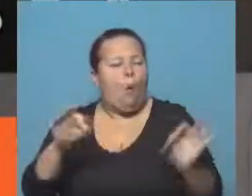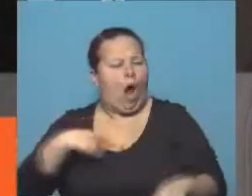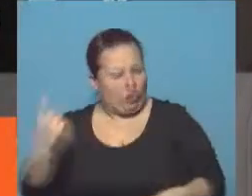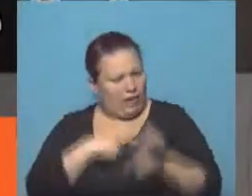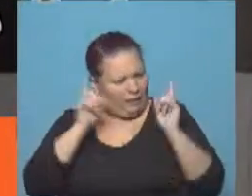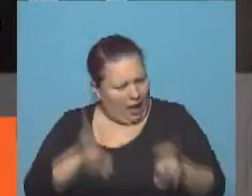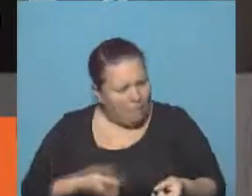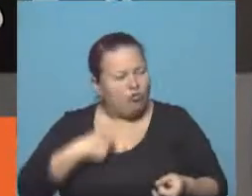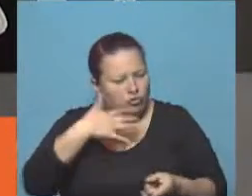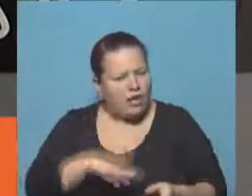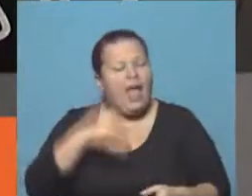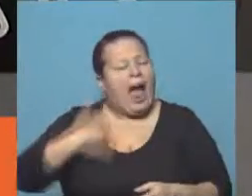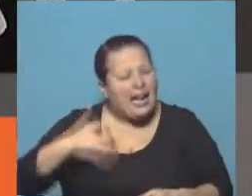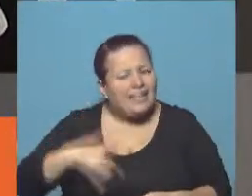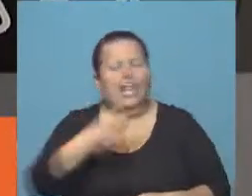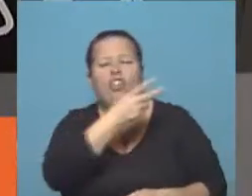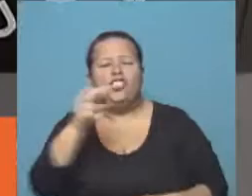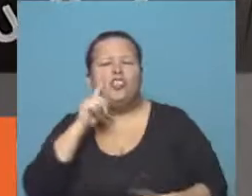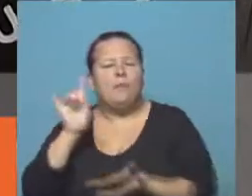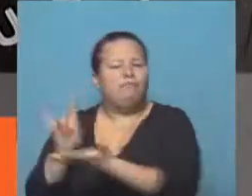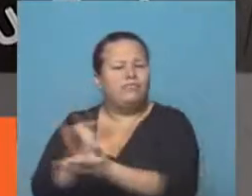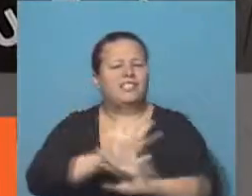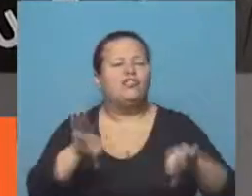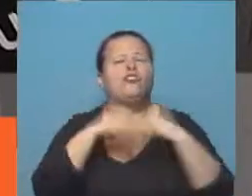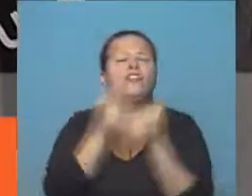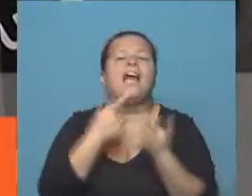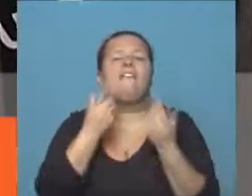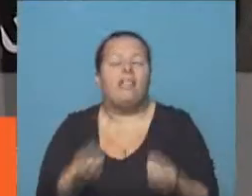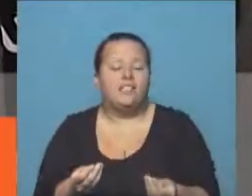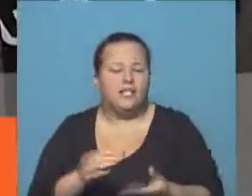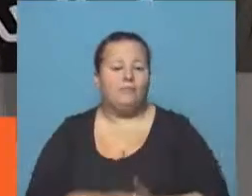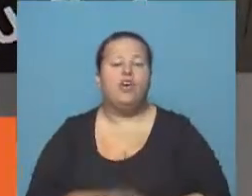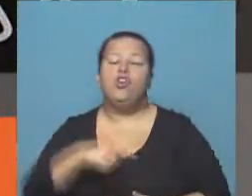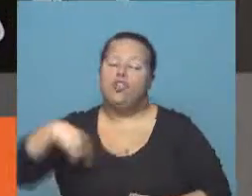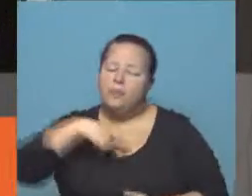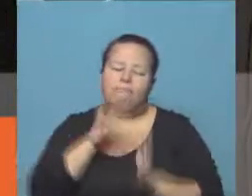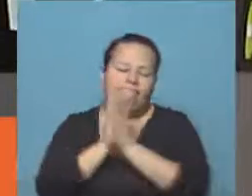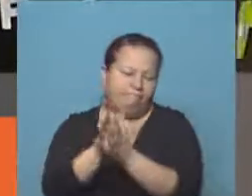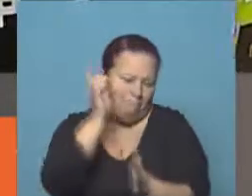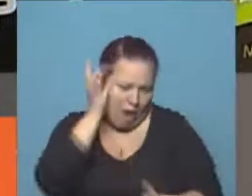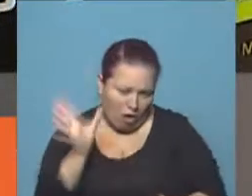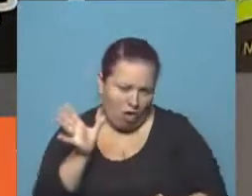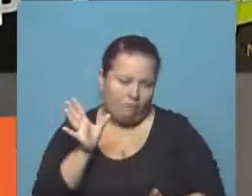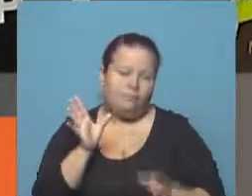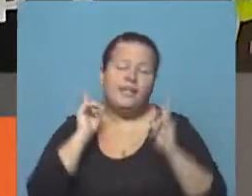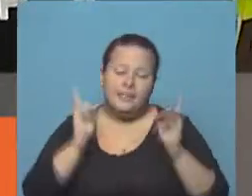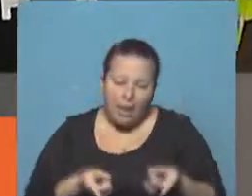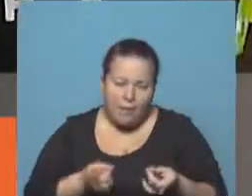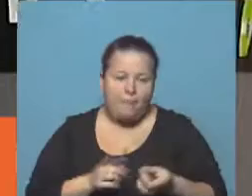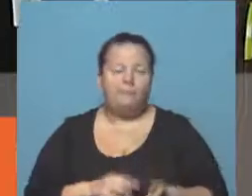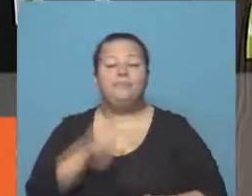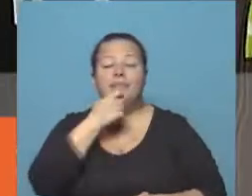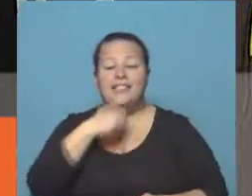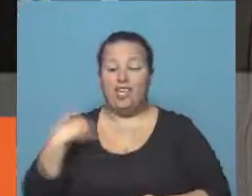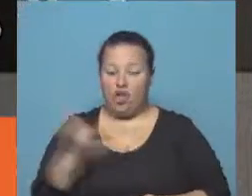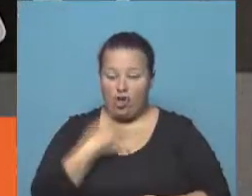nosotros. En la Argentina ya tenemos 200.000 despidos. ¿Qué se le dice, Segovia? Nosotros le pedimos disculpas y es más... Si